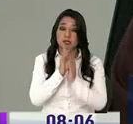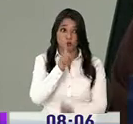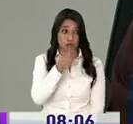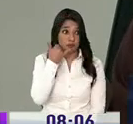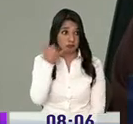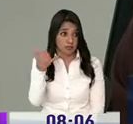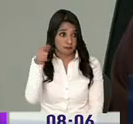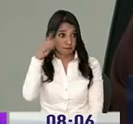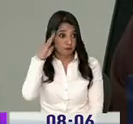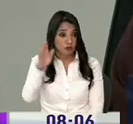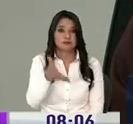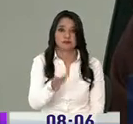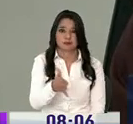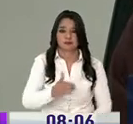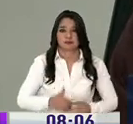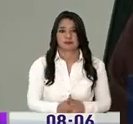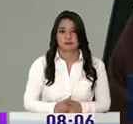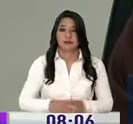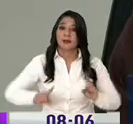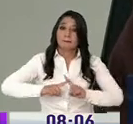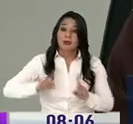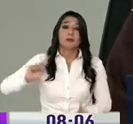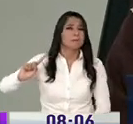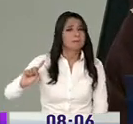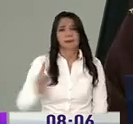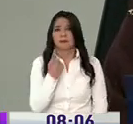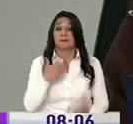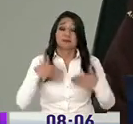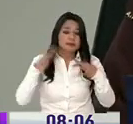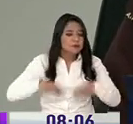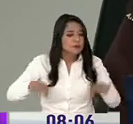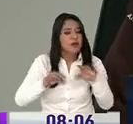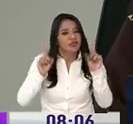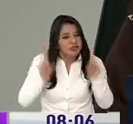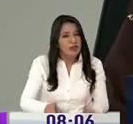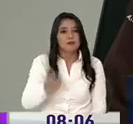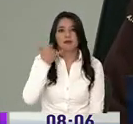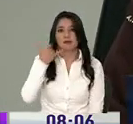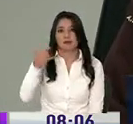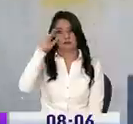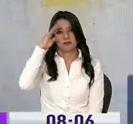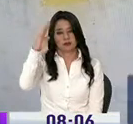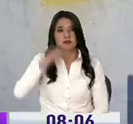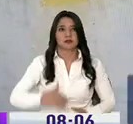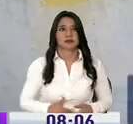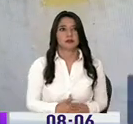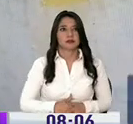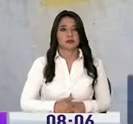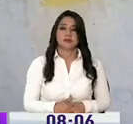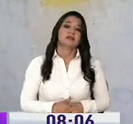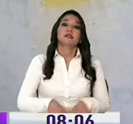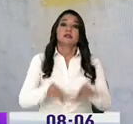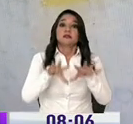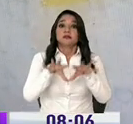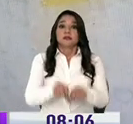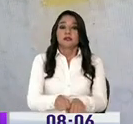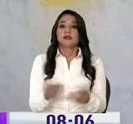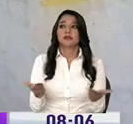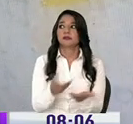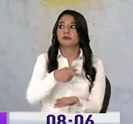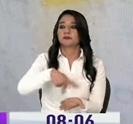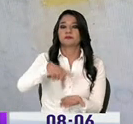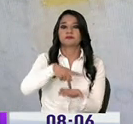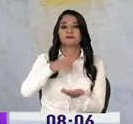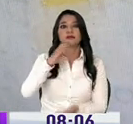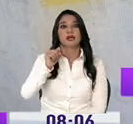comuniquen con la policía. Es lo más importante, que se comuniquen con la policía. El secuestro se concretó en la parroquia de